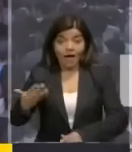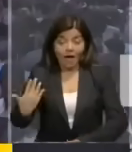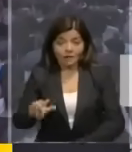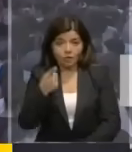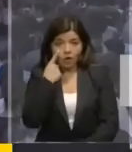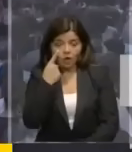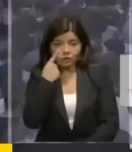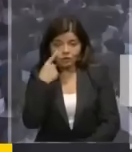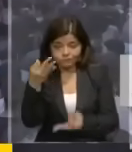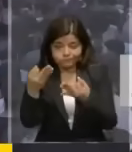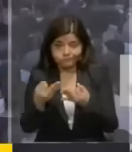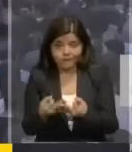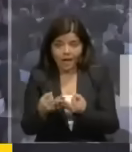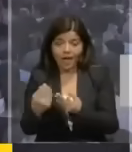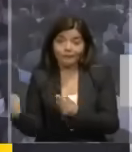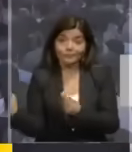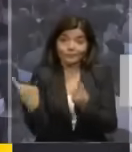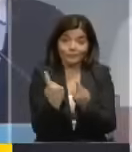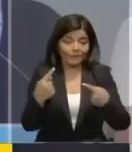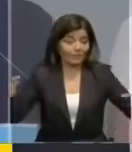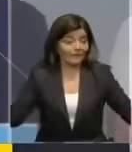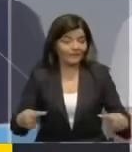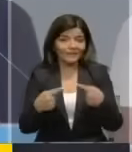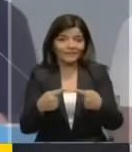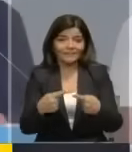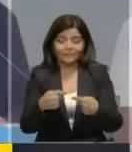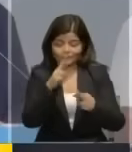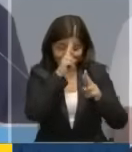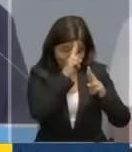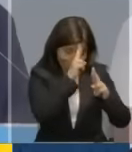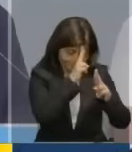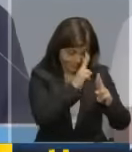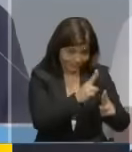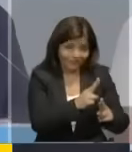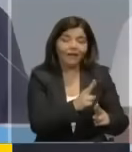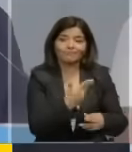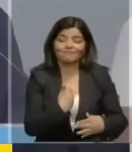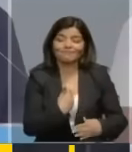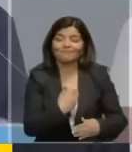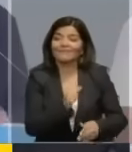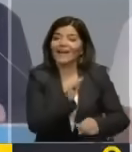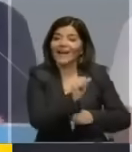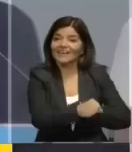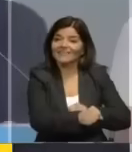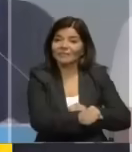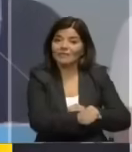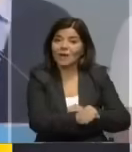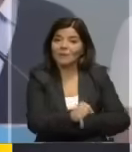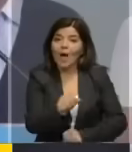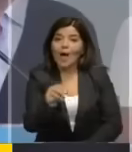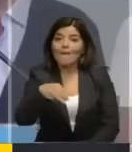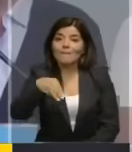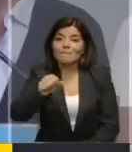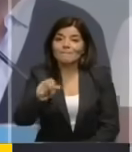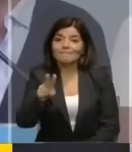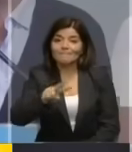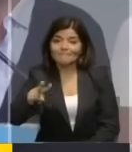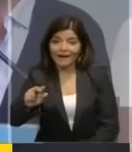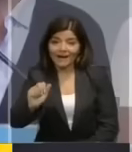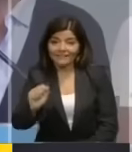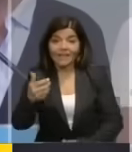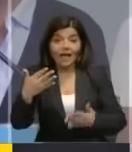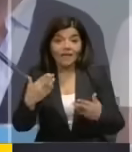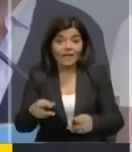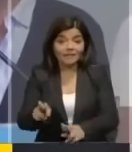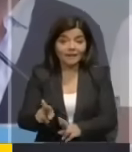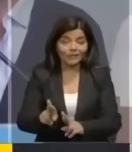fue su contendor, Sergio Massa, quien reconoció la derrota, reconoció además que lo había llamado telefónicamente, y ya tenemos resultados que pasamos